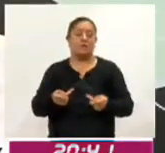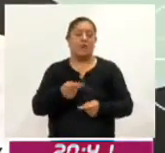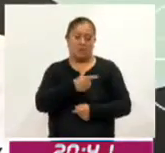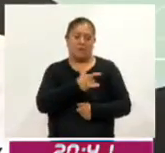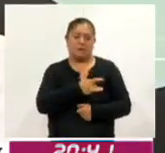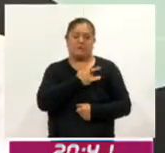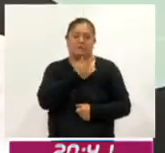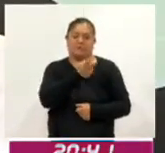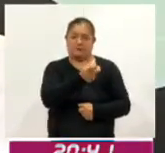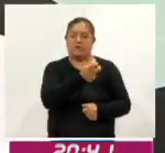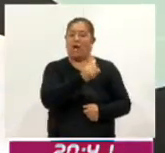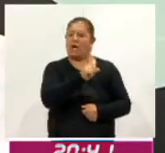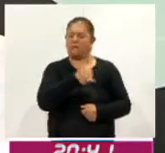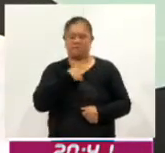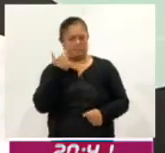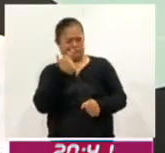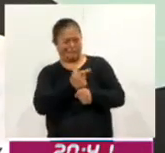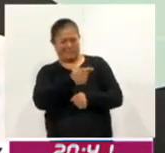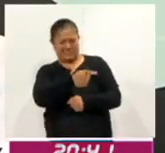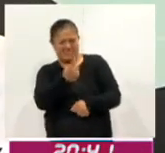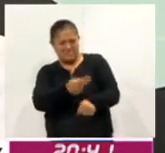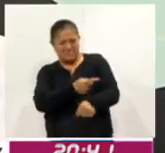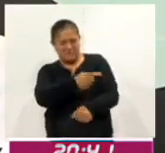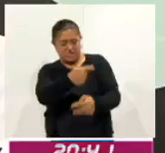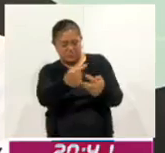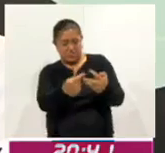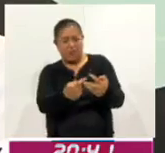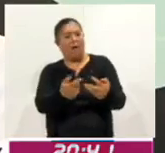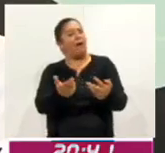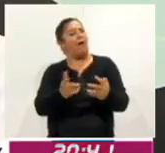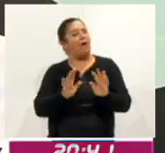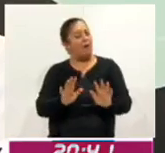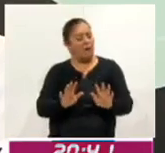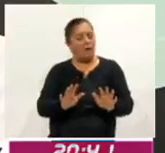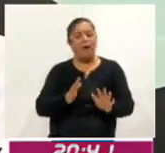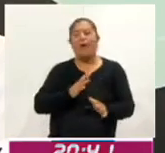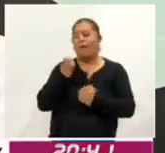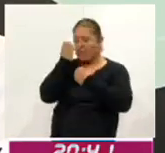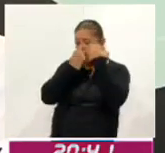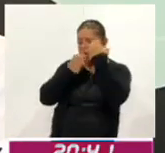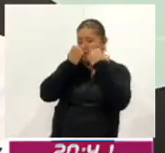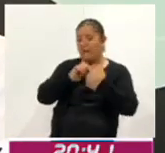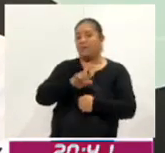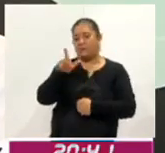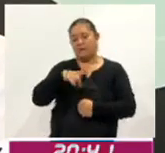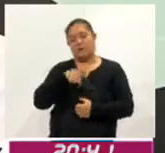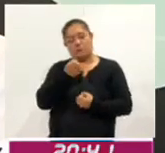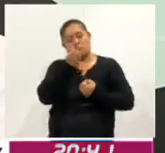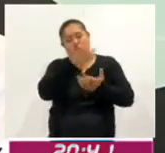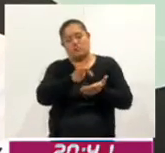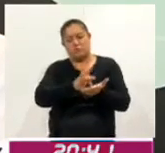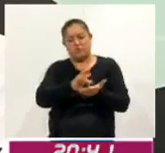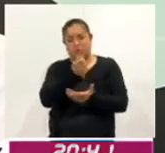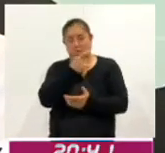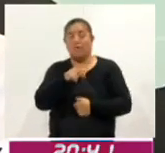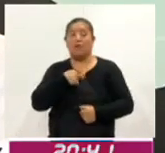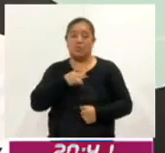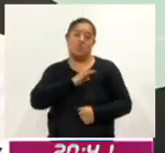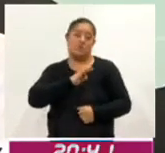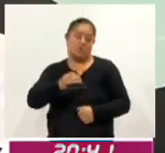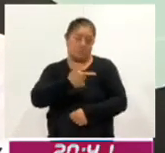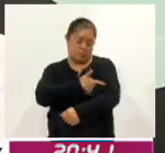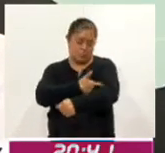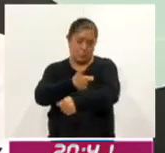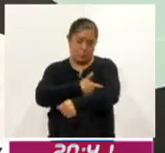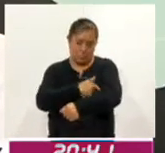En este momento se le da tratamiento inicial, es decir, sí contamos con la posibilidad de hacer estudios de